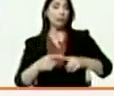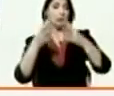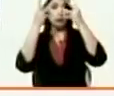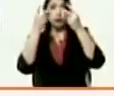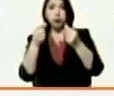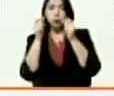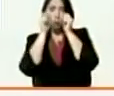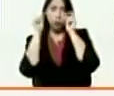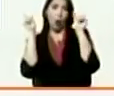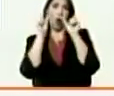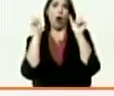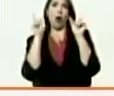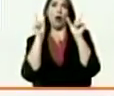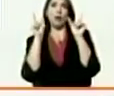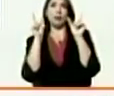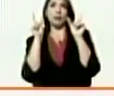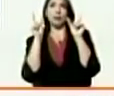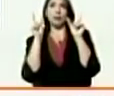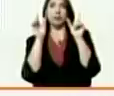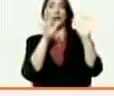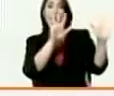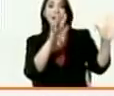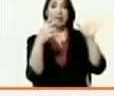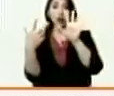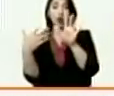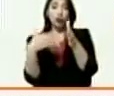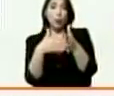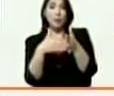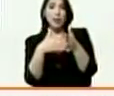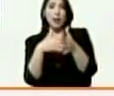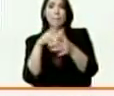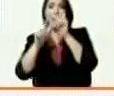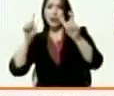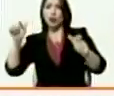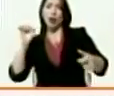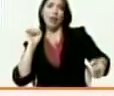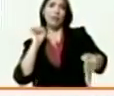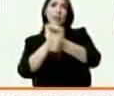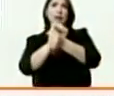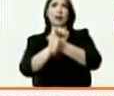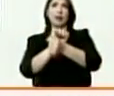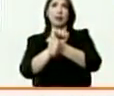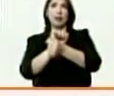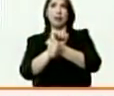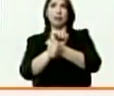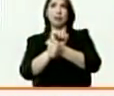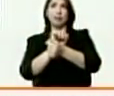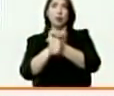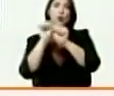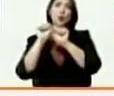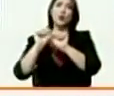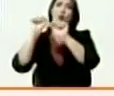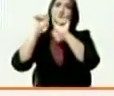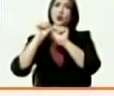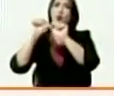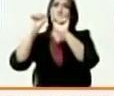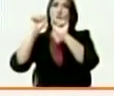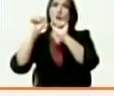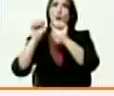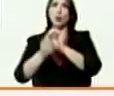insólita, sorprendente, de 18.000 detenidos en medio de esas protestas,